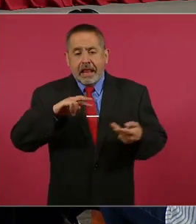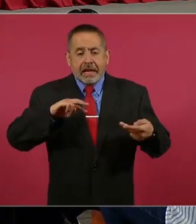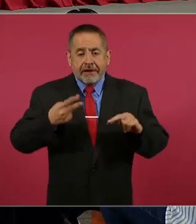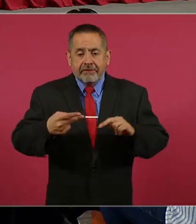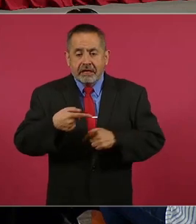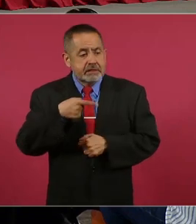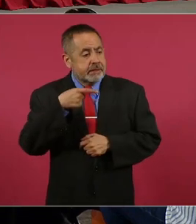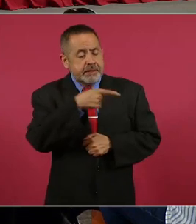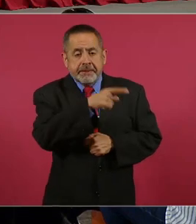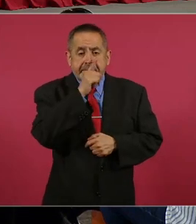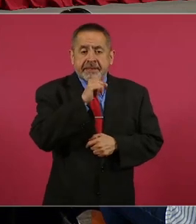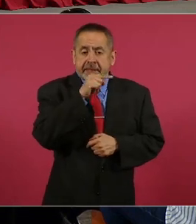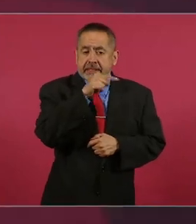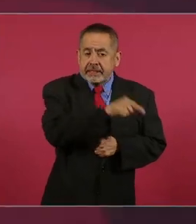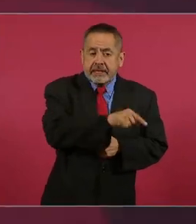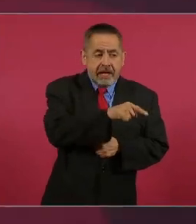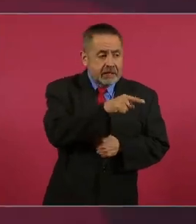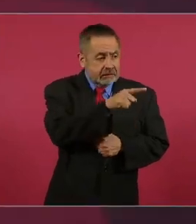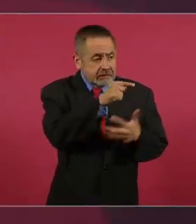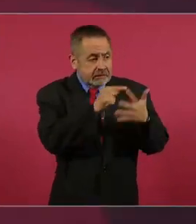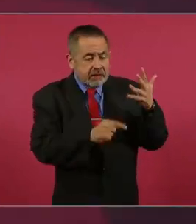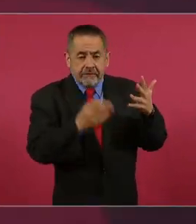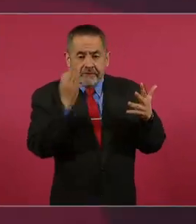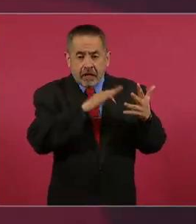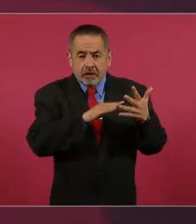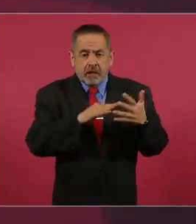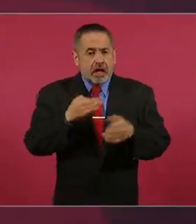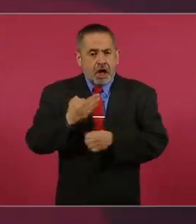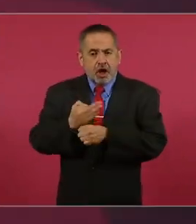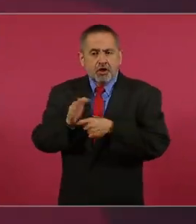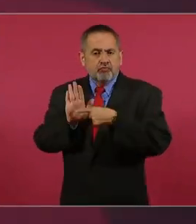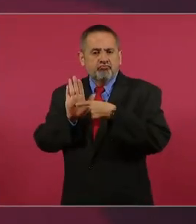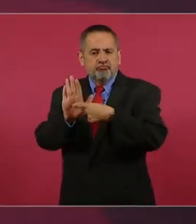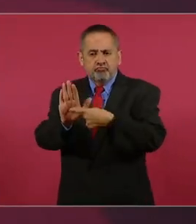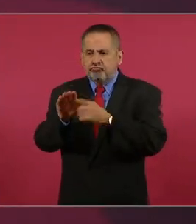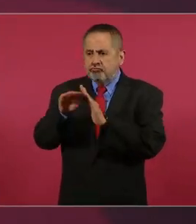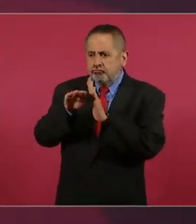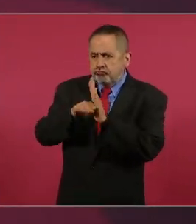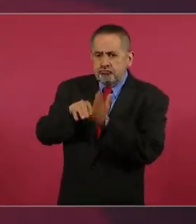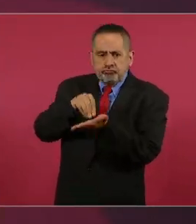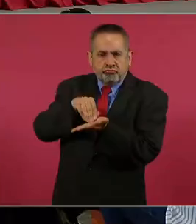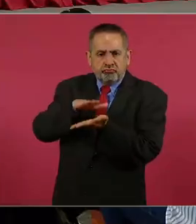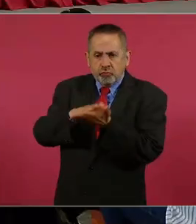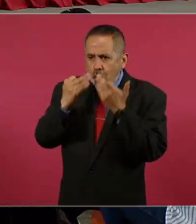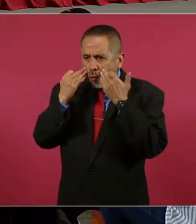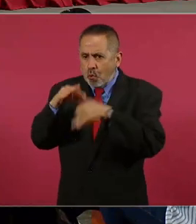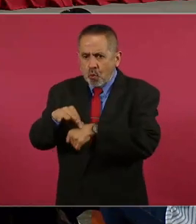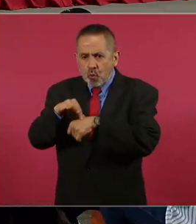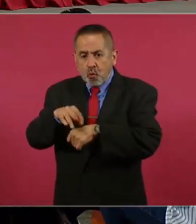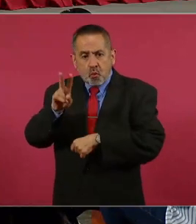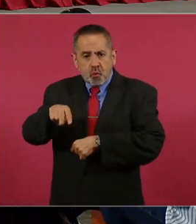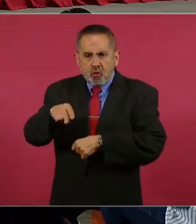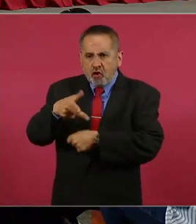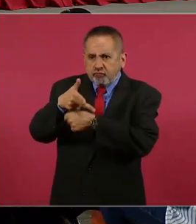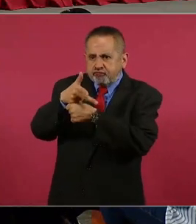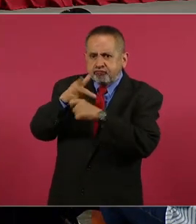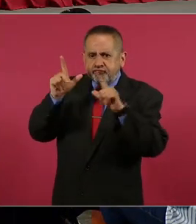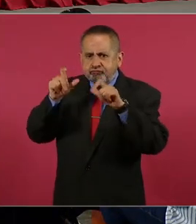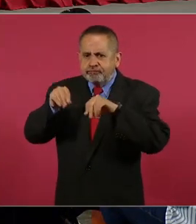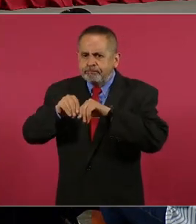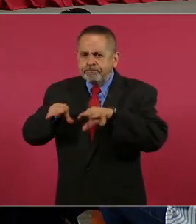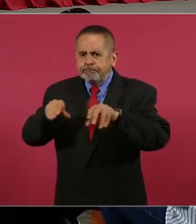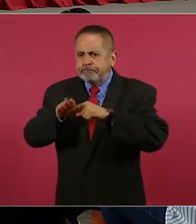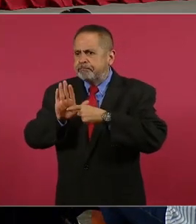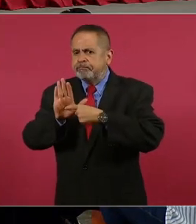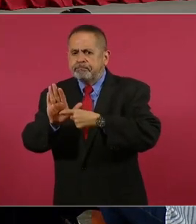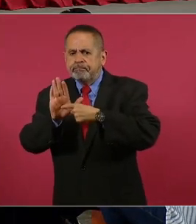Aquí mostramos los datos de la ayuda entregada a los damnificados. con imágenes. Aquí todo es